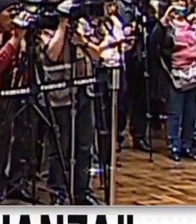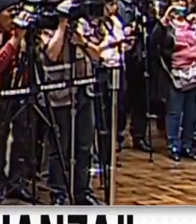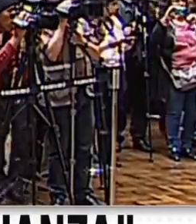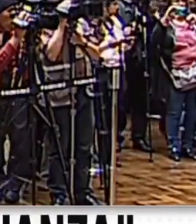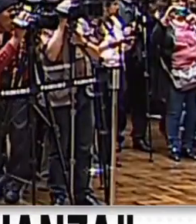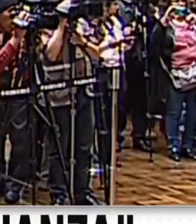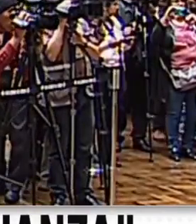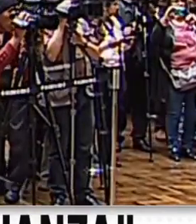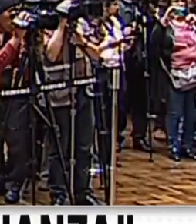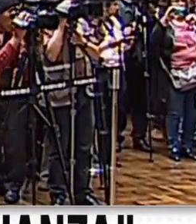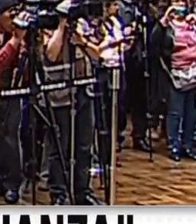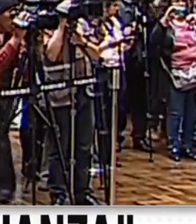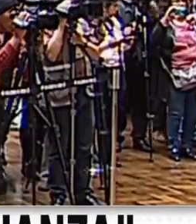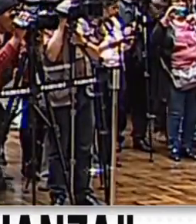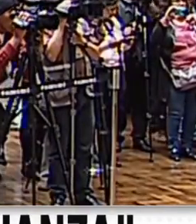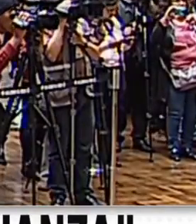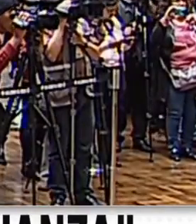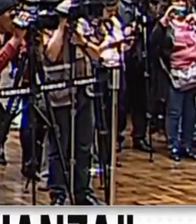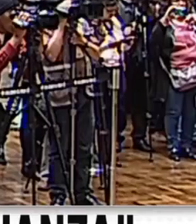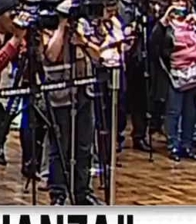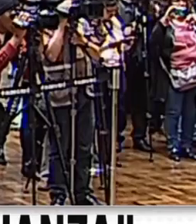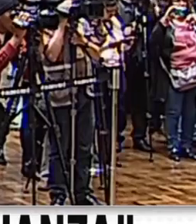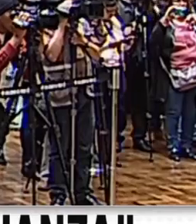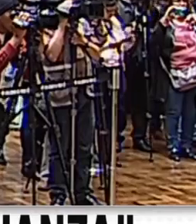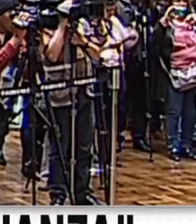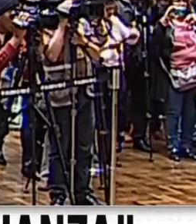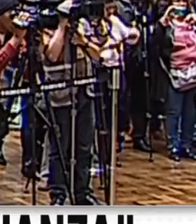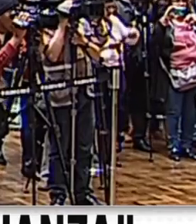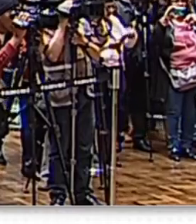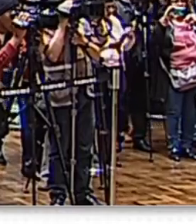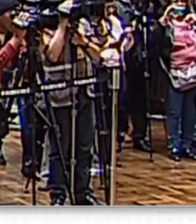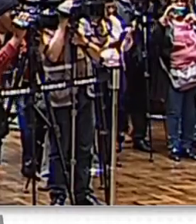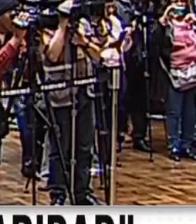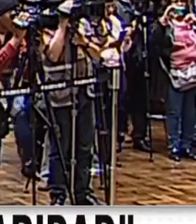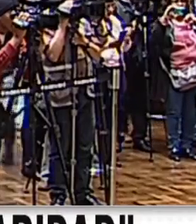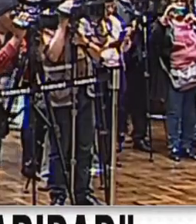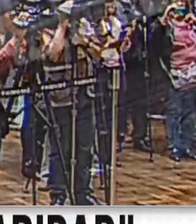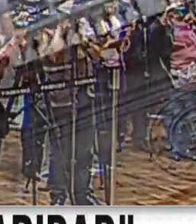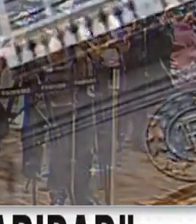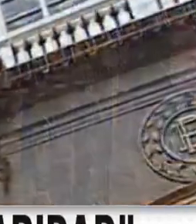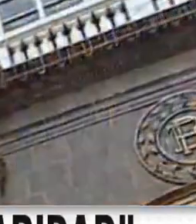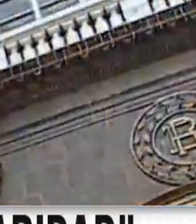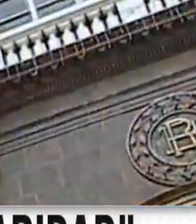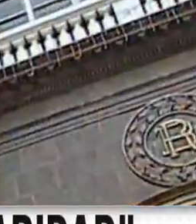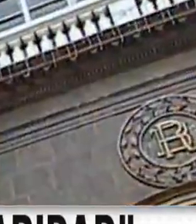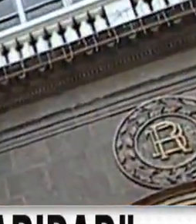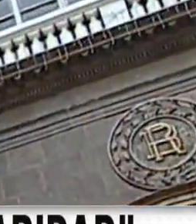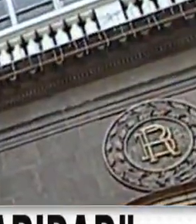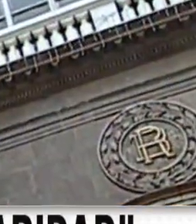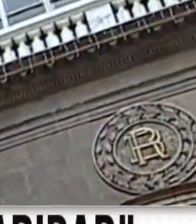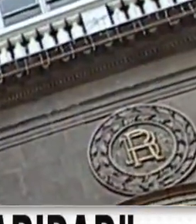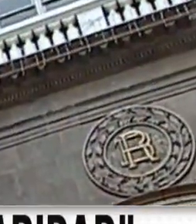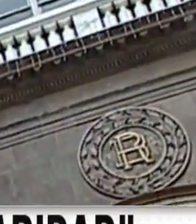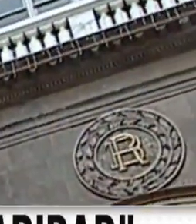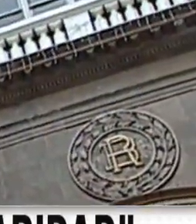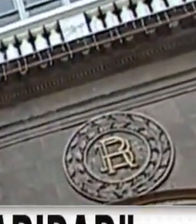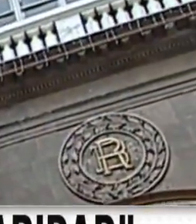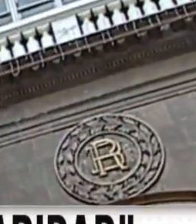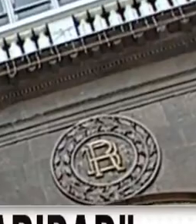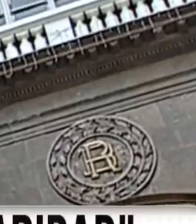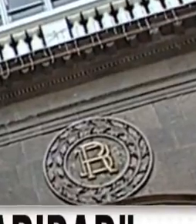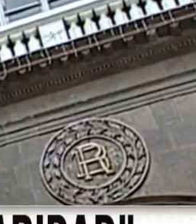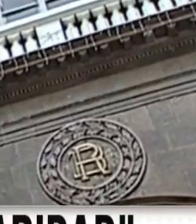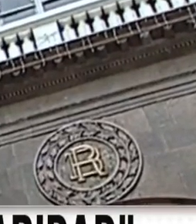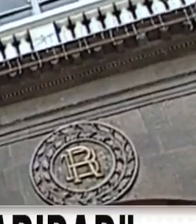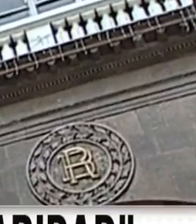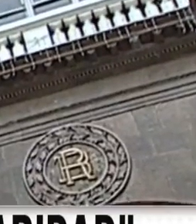Estas han sido las declaraciones de la presidenta. Ha hecho anuncios bastante importantes. Uno de ellos es que se ha decidido